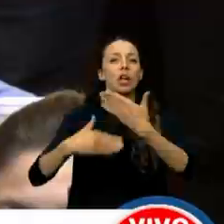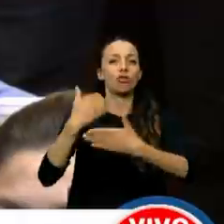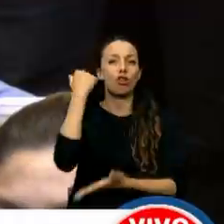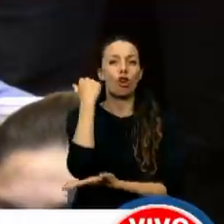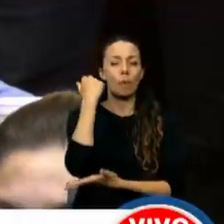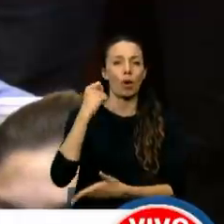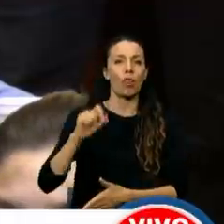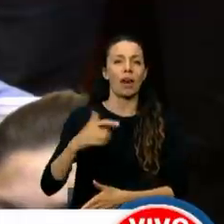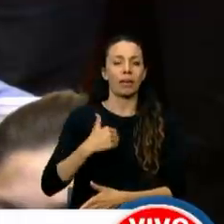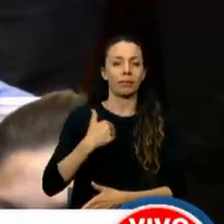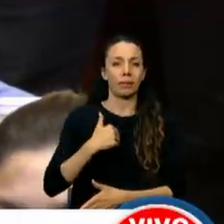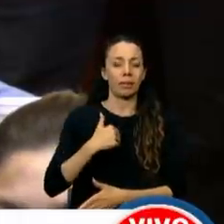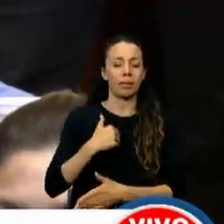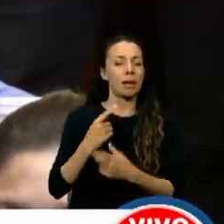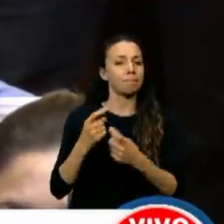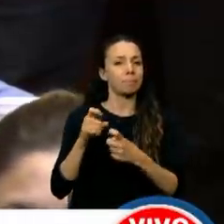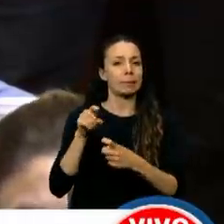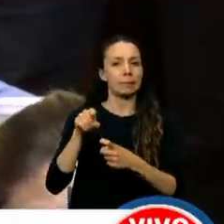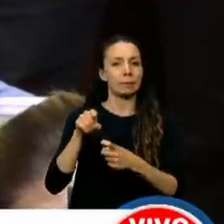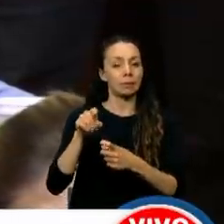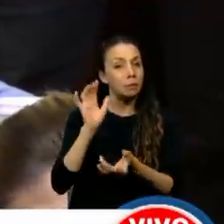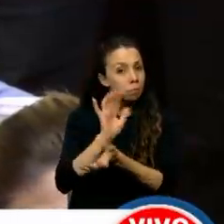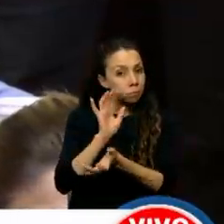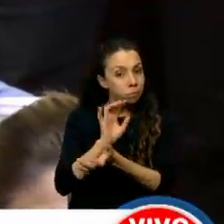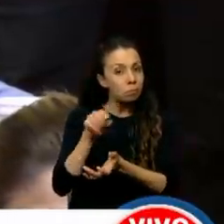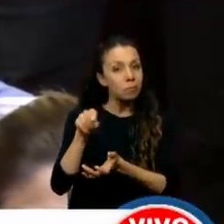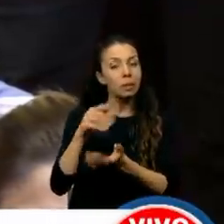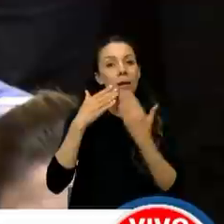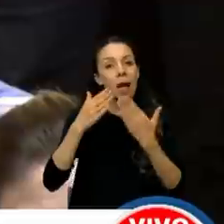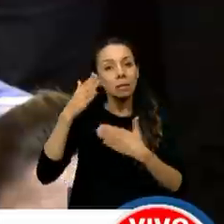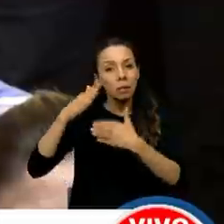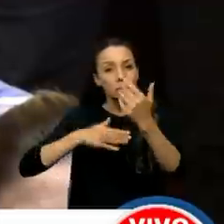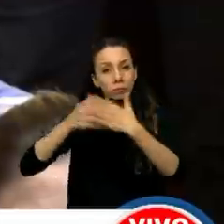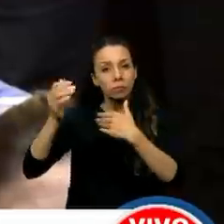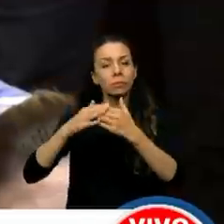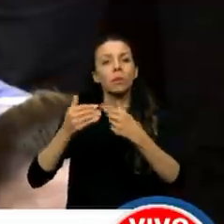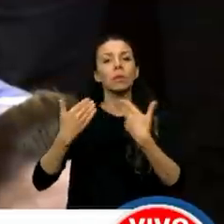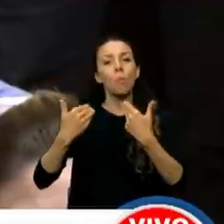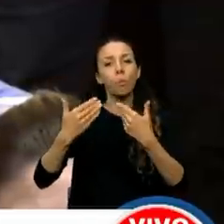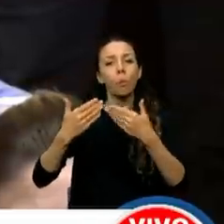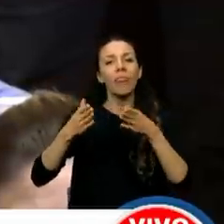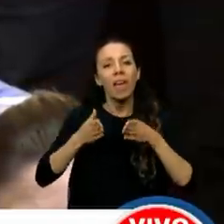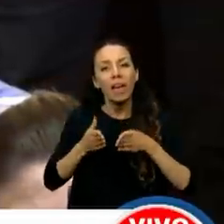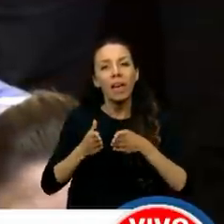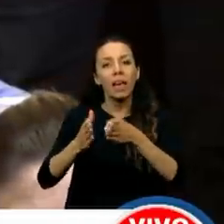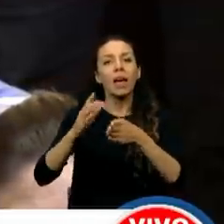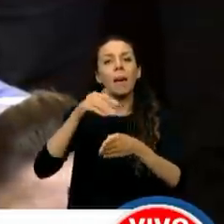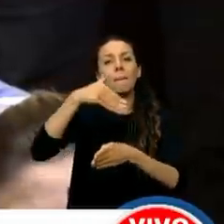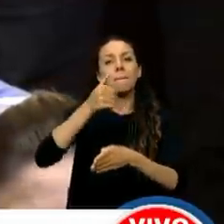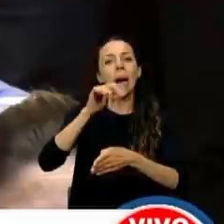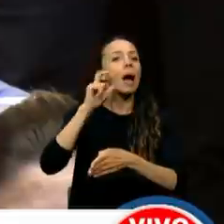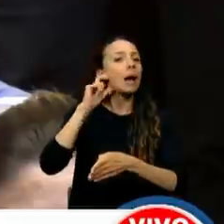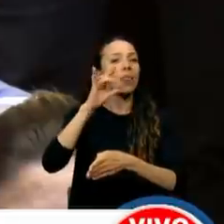que tiene que ver con poder hacer realidad una vía de navegación como es el canal magdalena la ejecución del canal